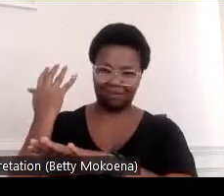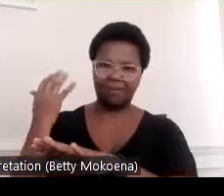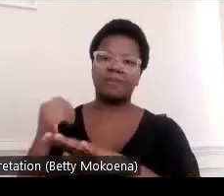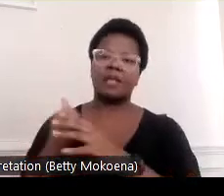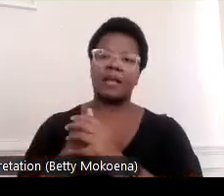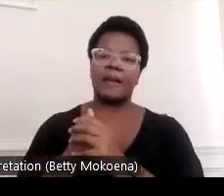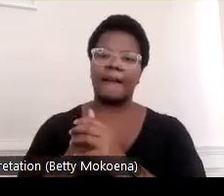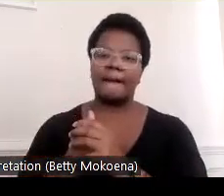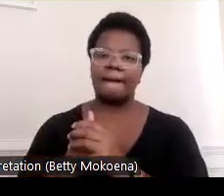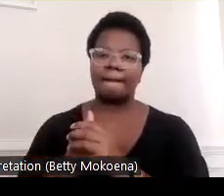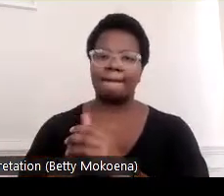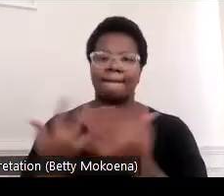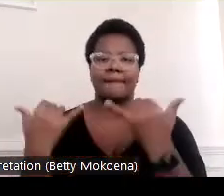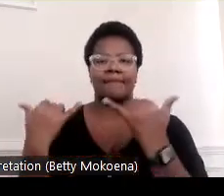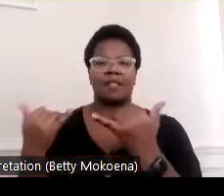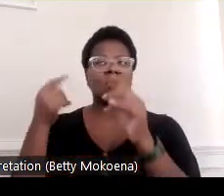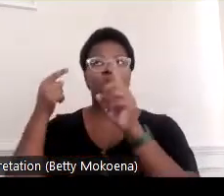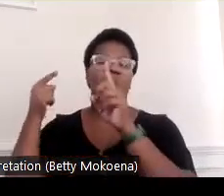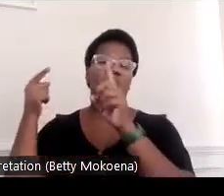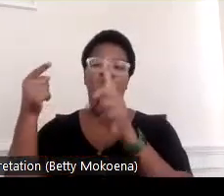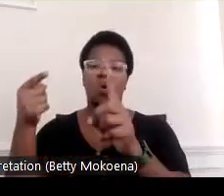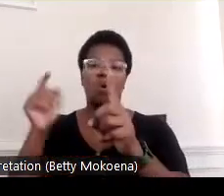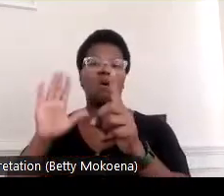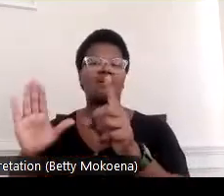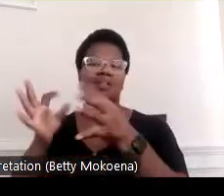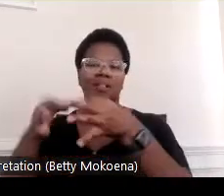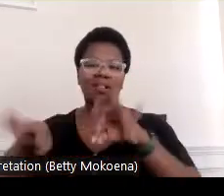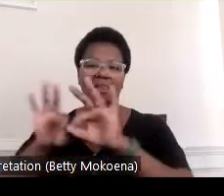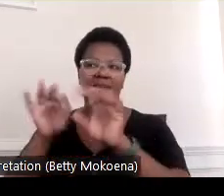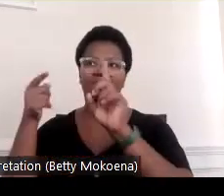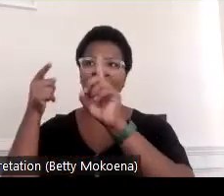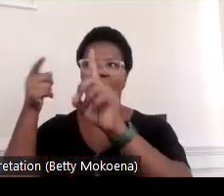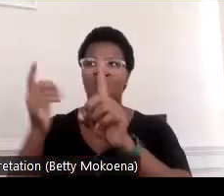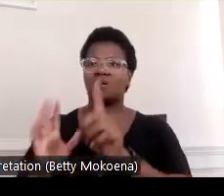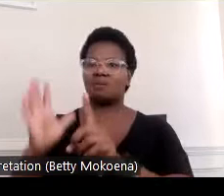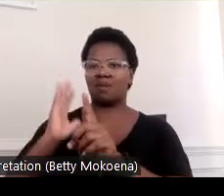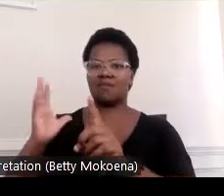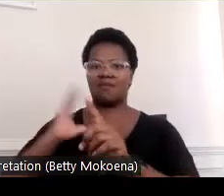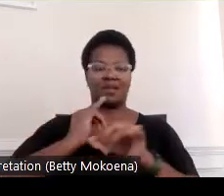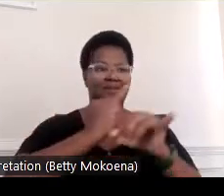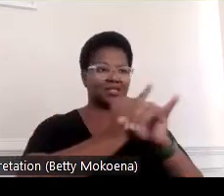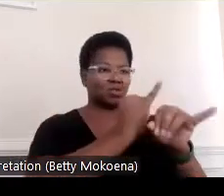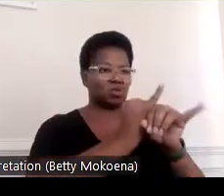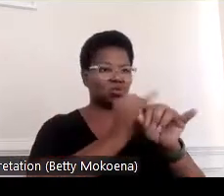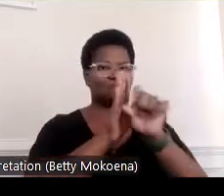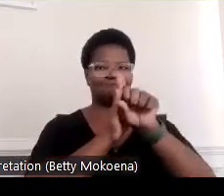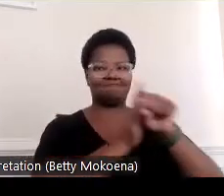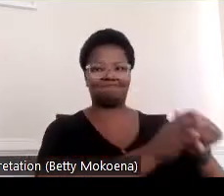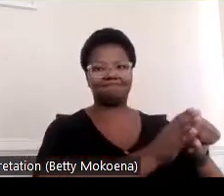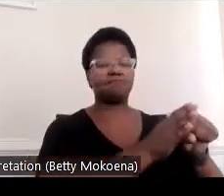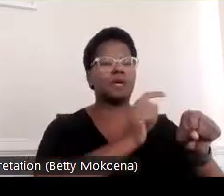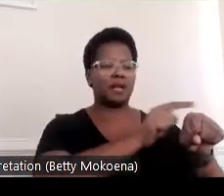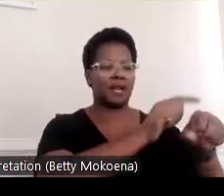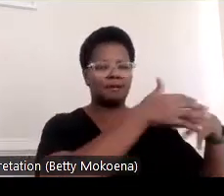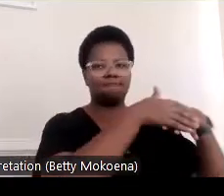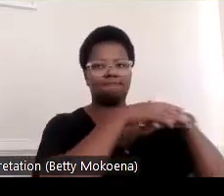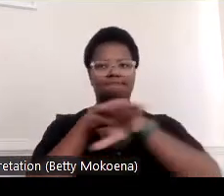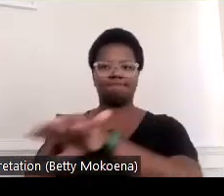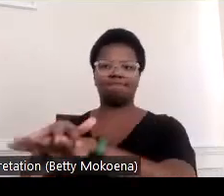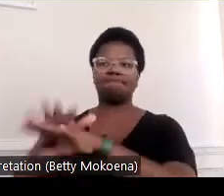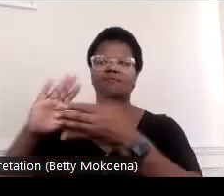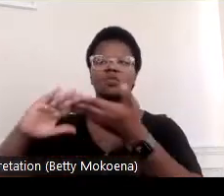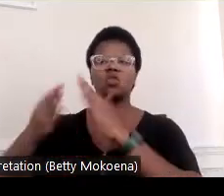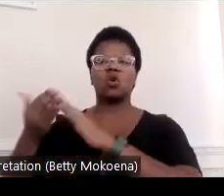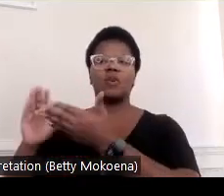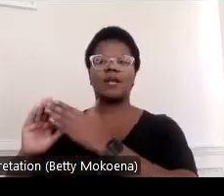el sistema de centros regional es la meta siempre ha sido y la gente salga de la institución y que